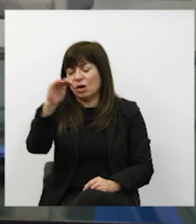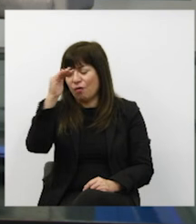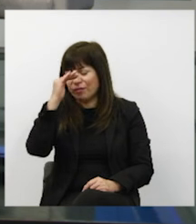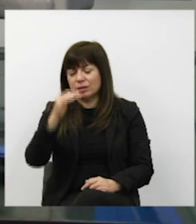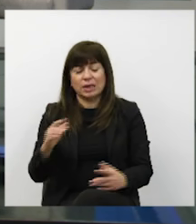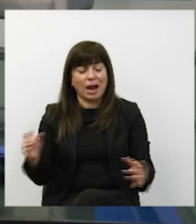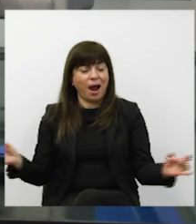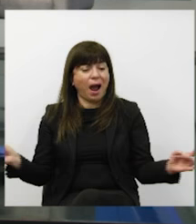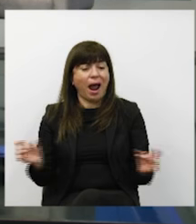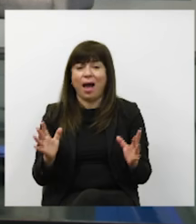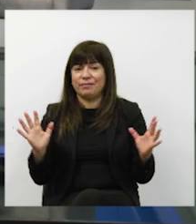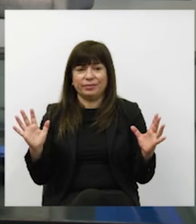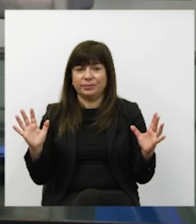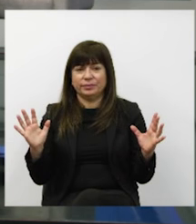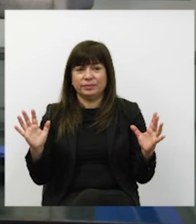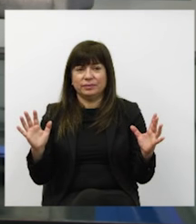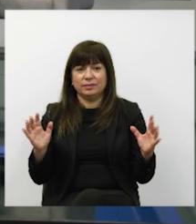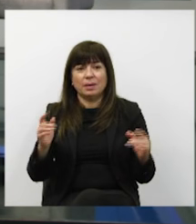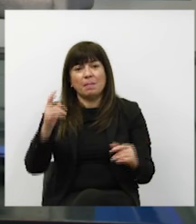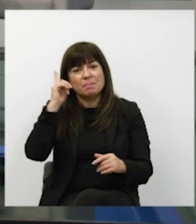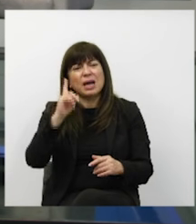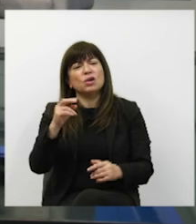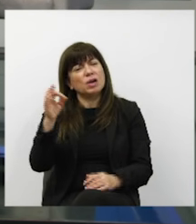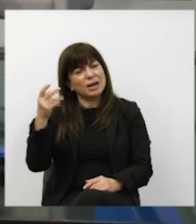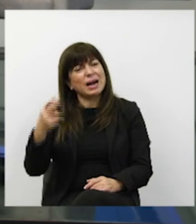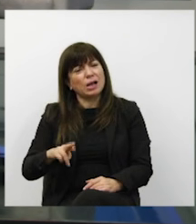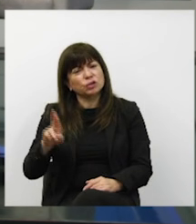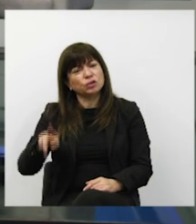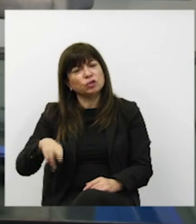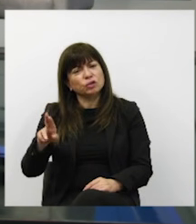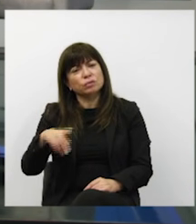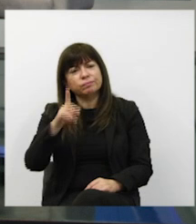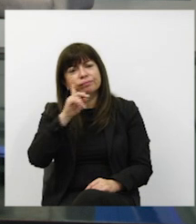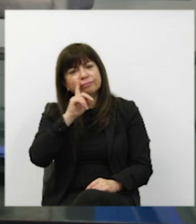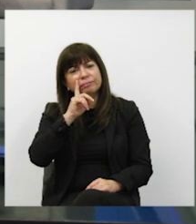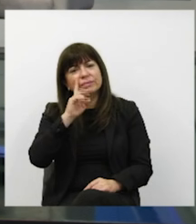tiene muchas razones, pero incluyendo los abusos